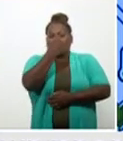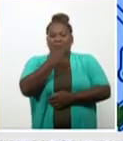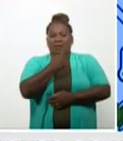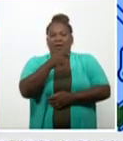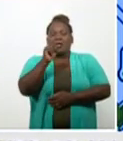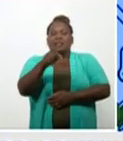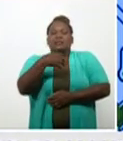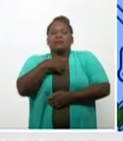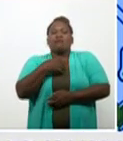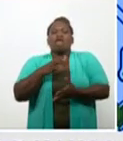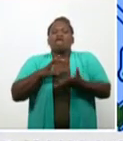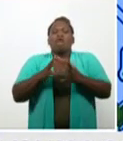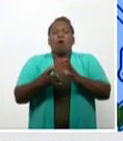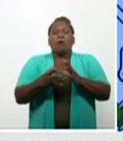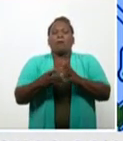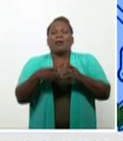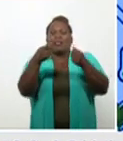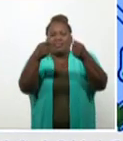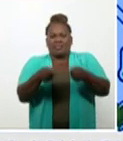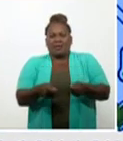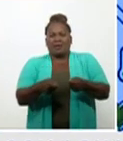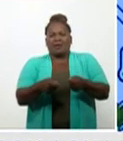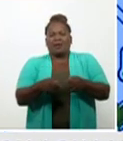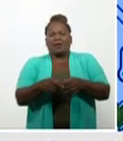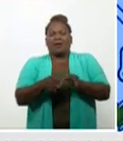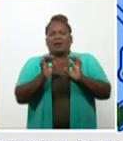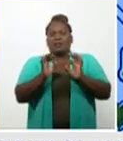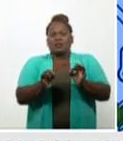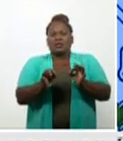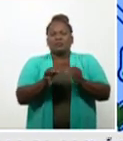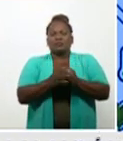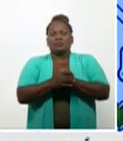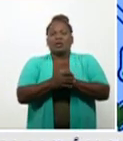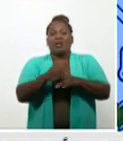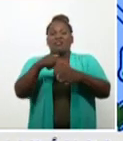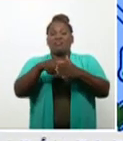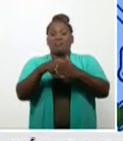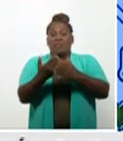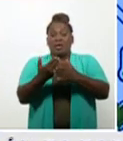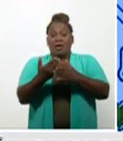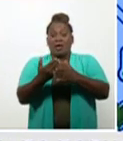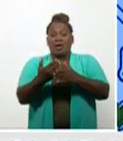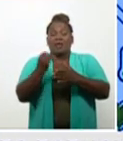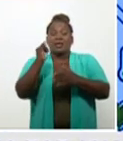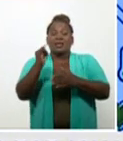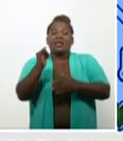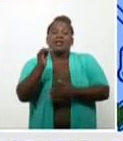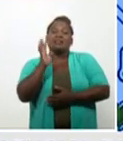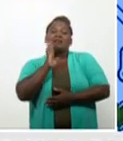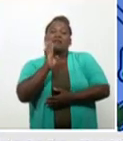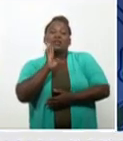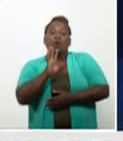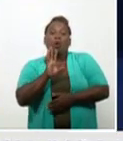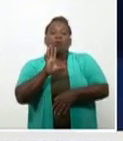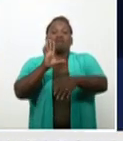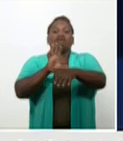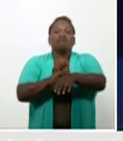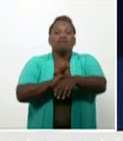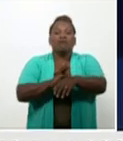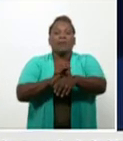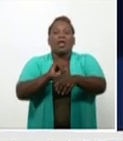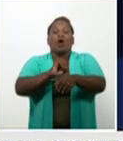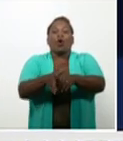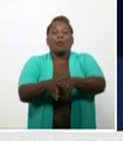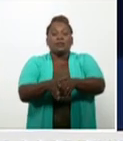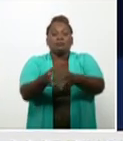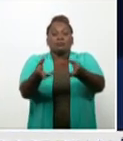forma de determinar con exactitud o un aproximado el día que se infectó un paciente? Bueno,